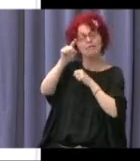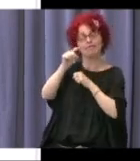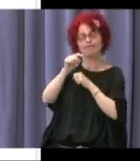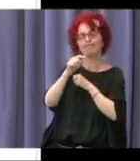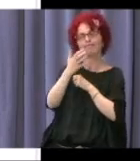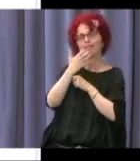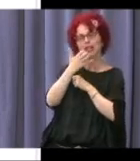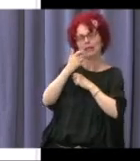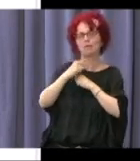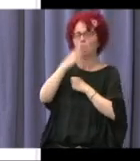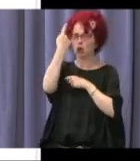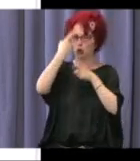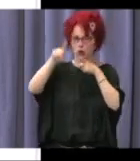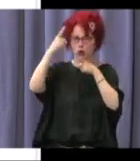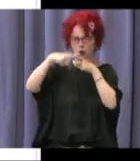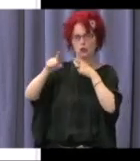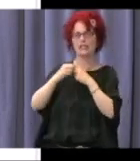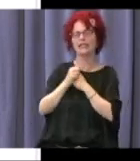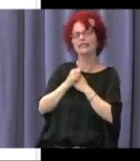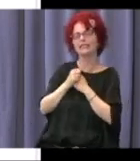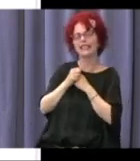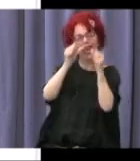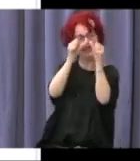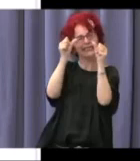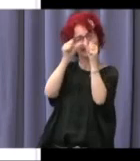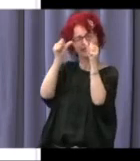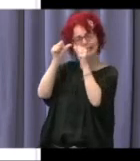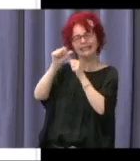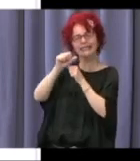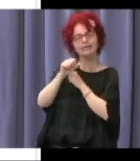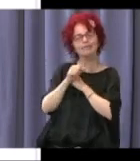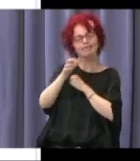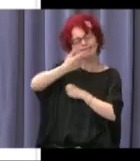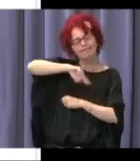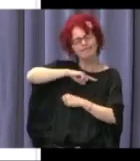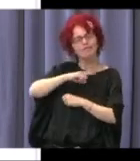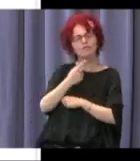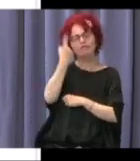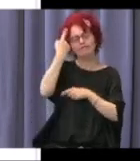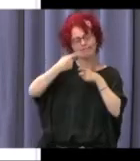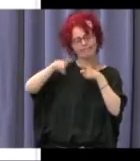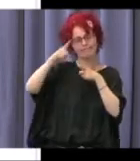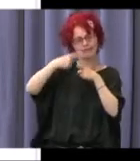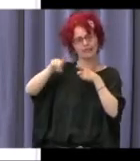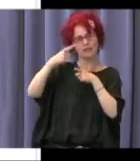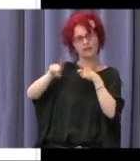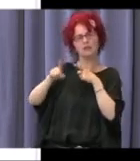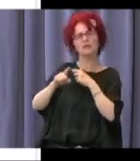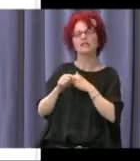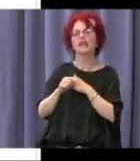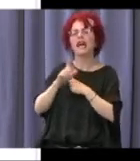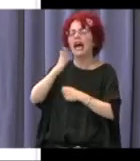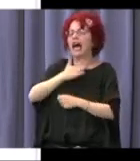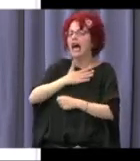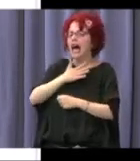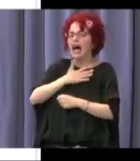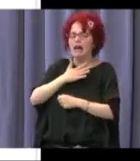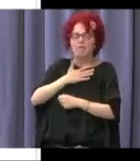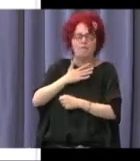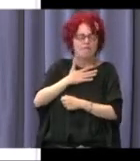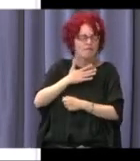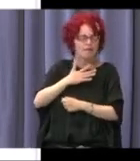hay varias cosas. Uno, la idea equivocada que hay de me molesta esta palabra, quítenla del